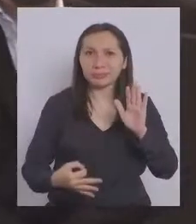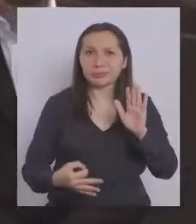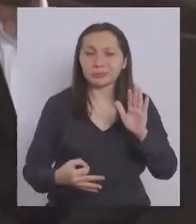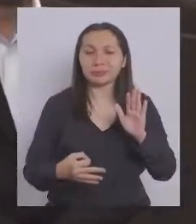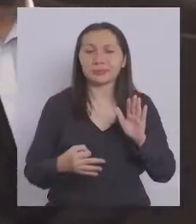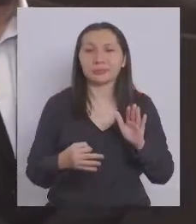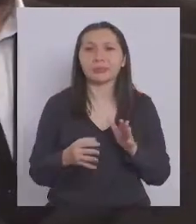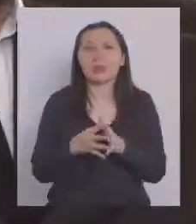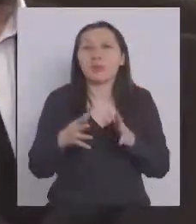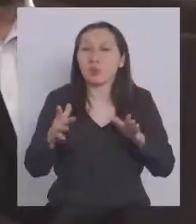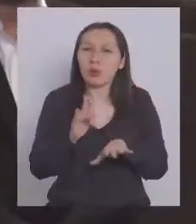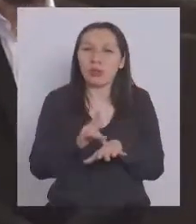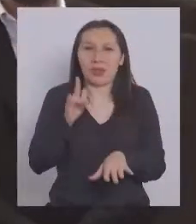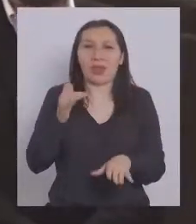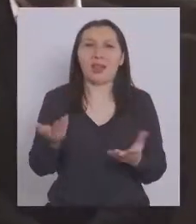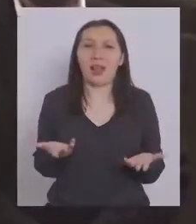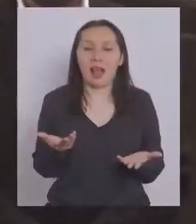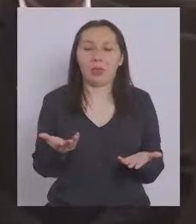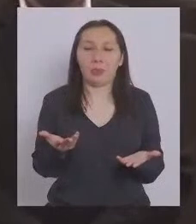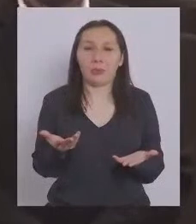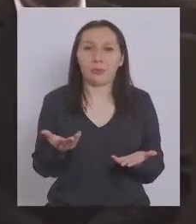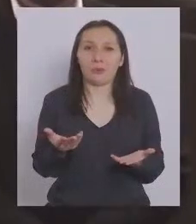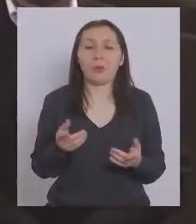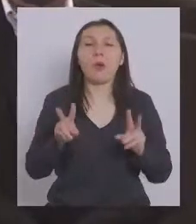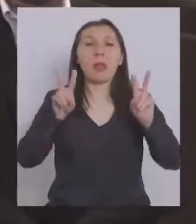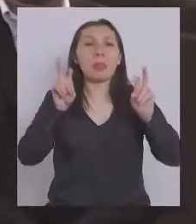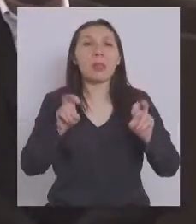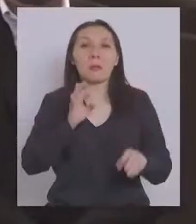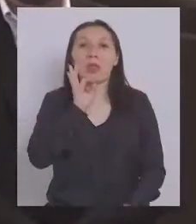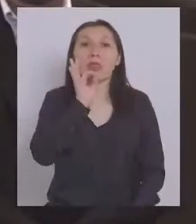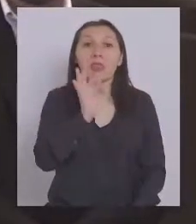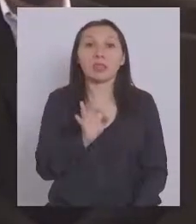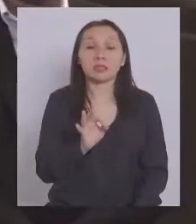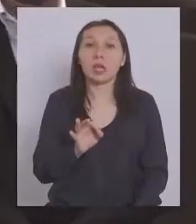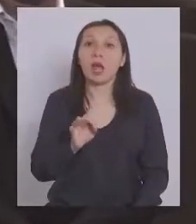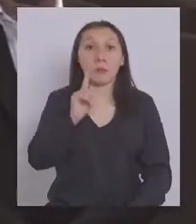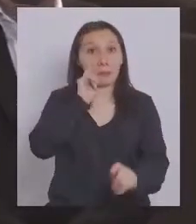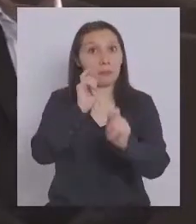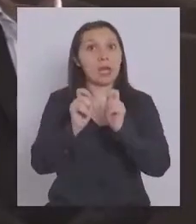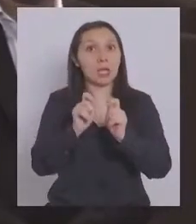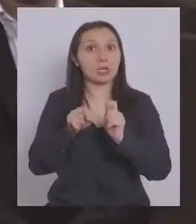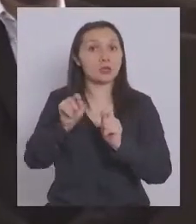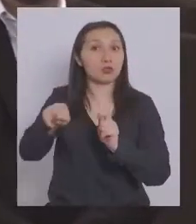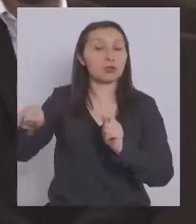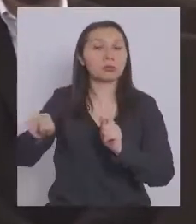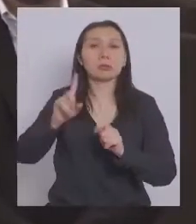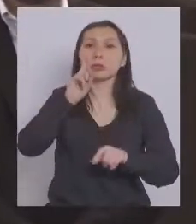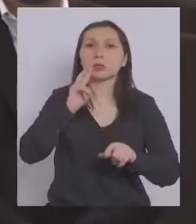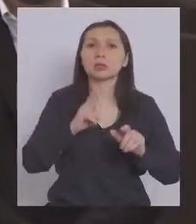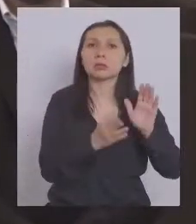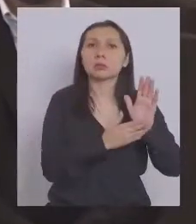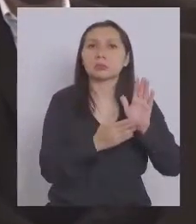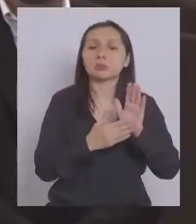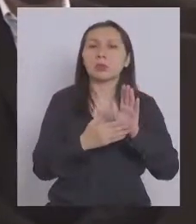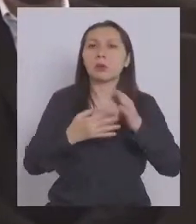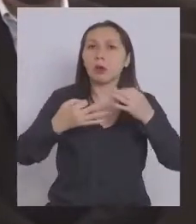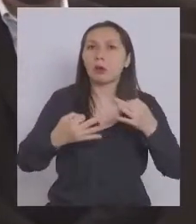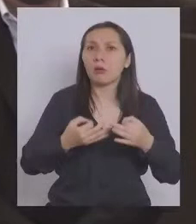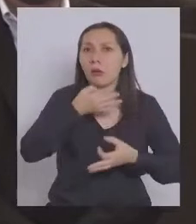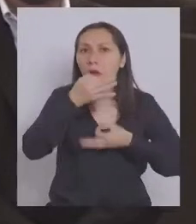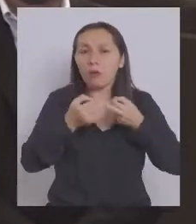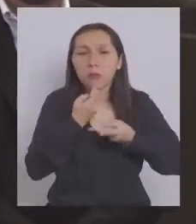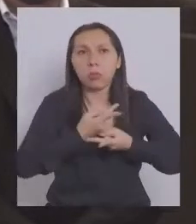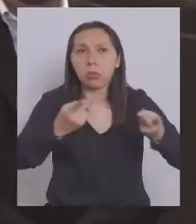Es muy delicado asociar niveles de riesgo sin tener el adecuado